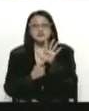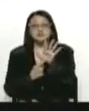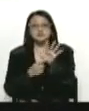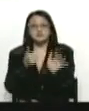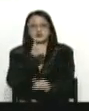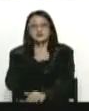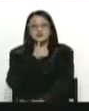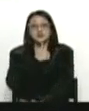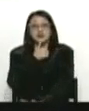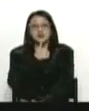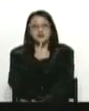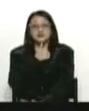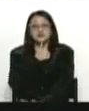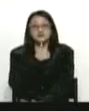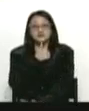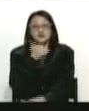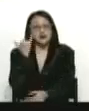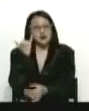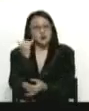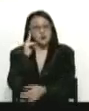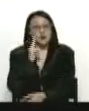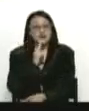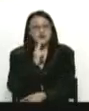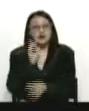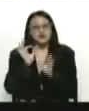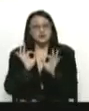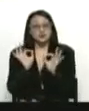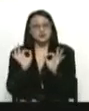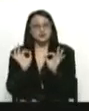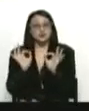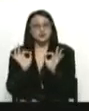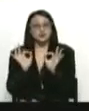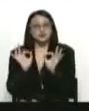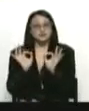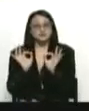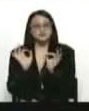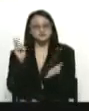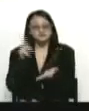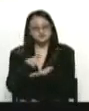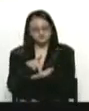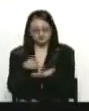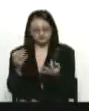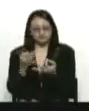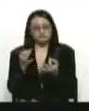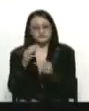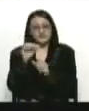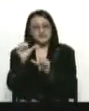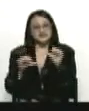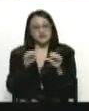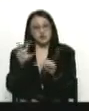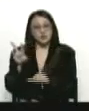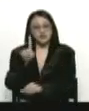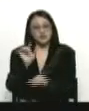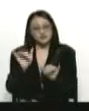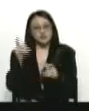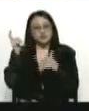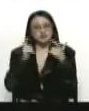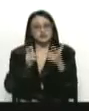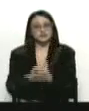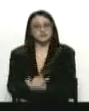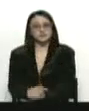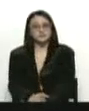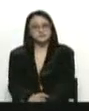bolivariano, del vigente ideal bolivariano traído a nuestra realidad del siglo XXI por el comandante Chávez.